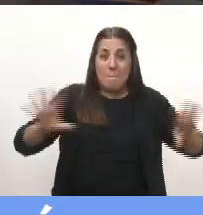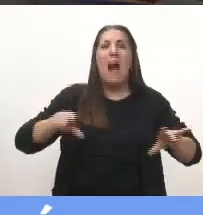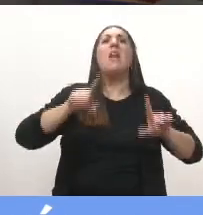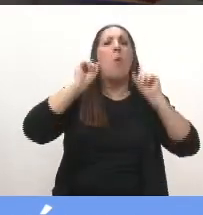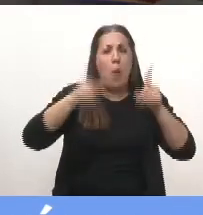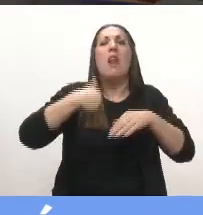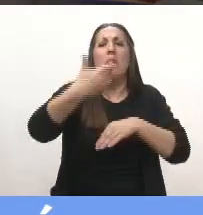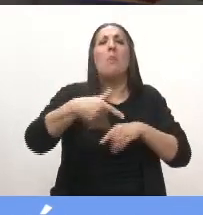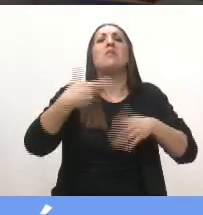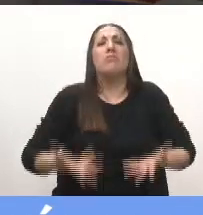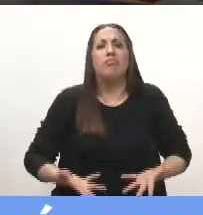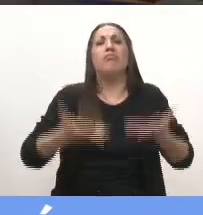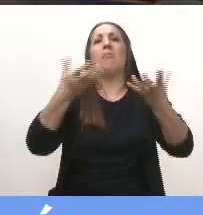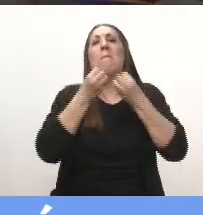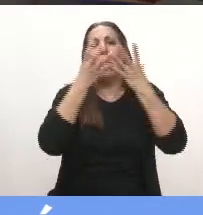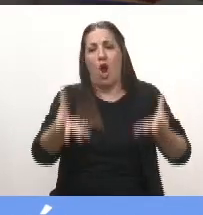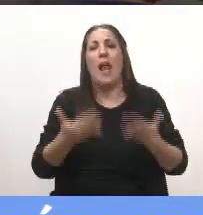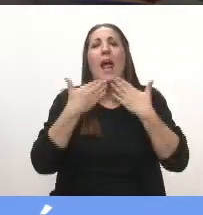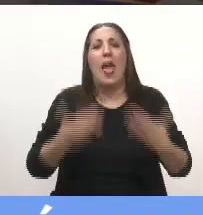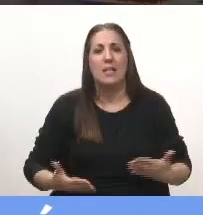y a florecer gracias